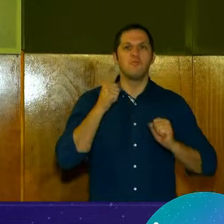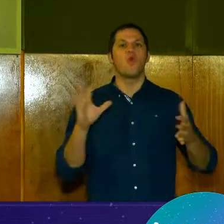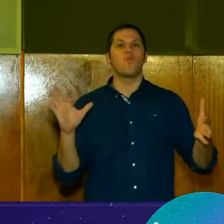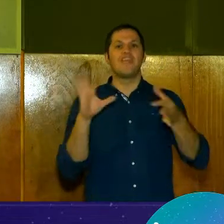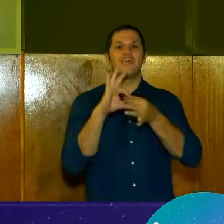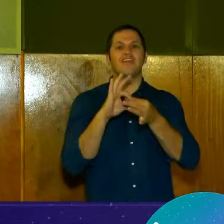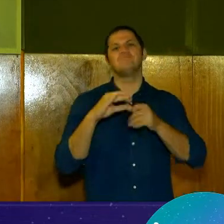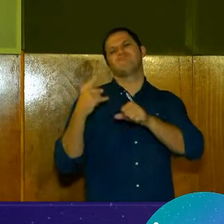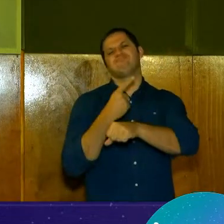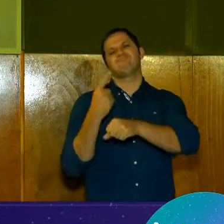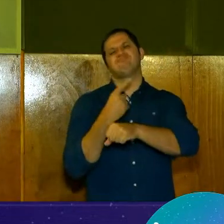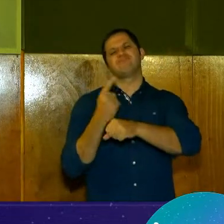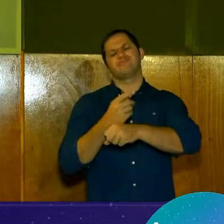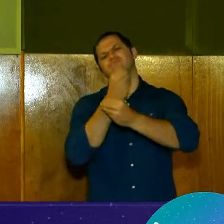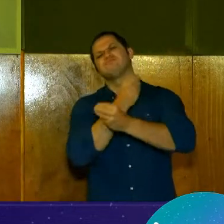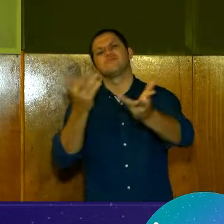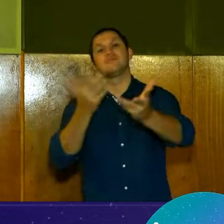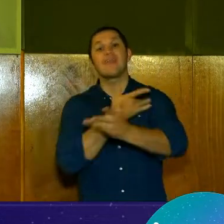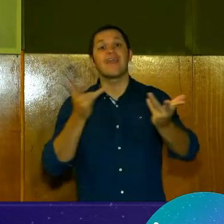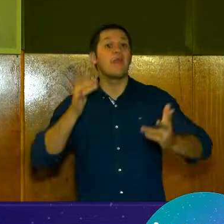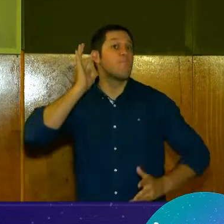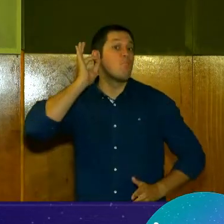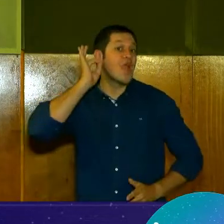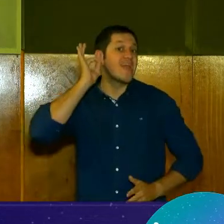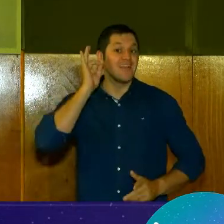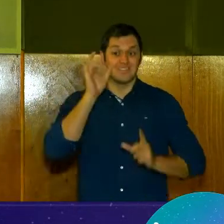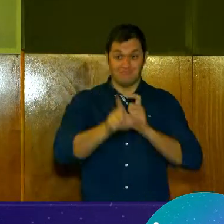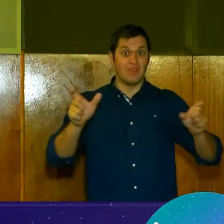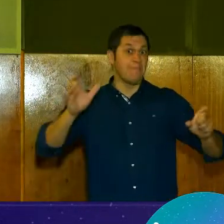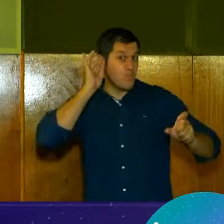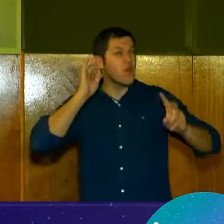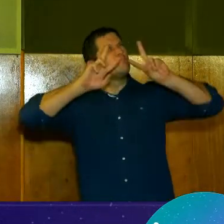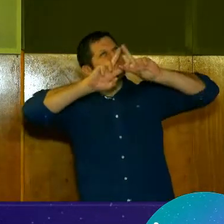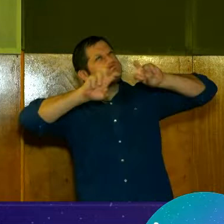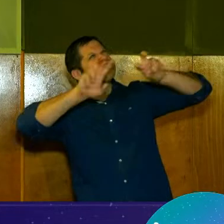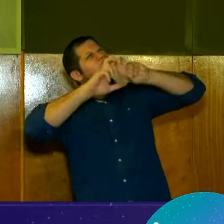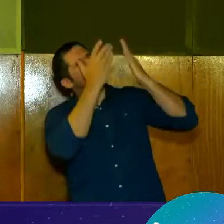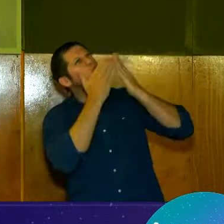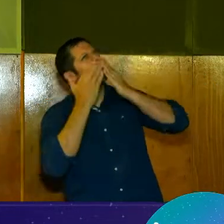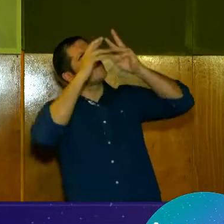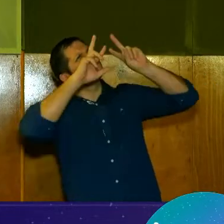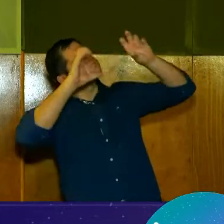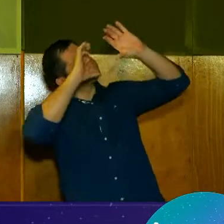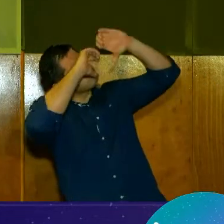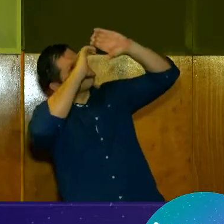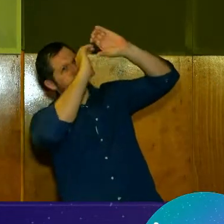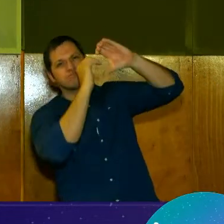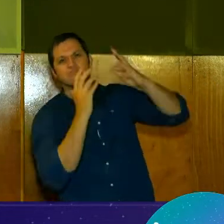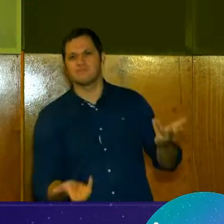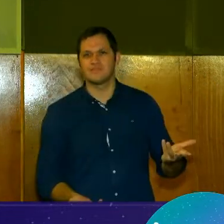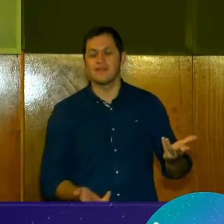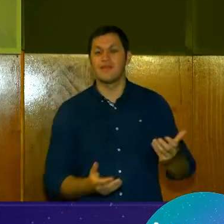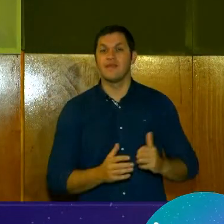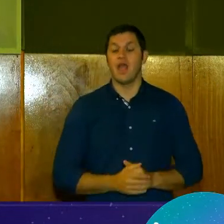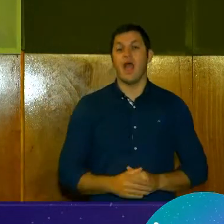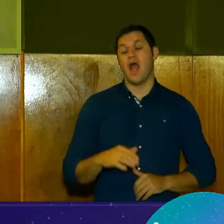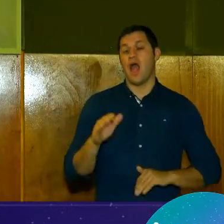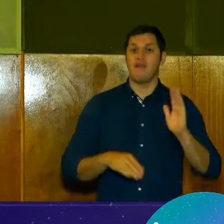para hablar un poco de mujeres astrónomas yo creo que a todos nos